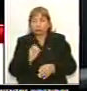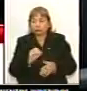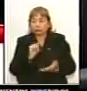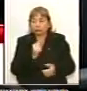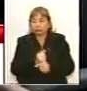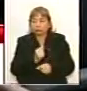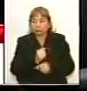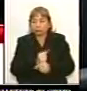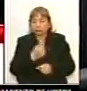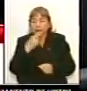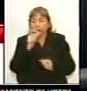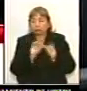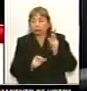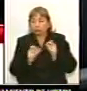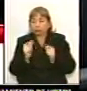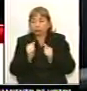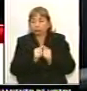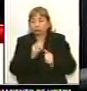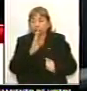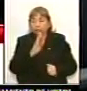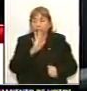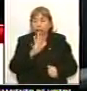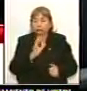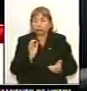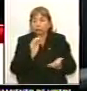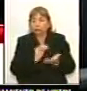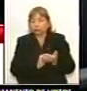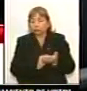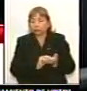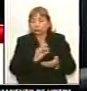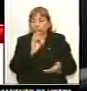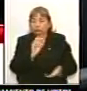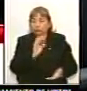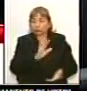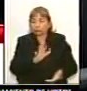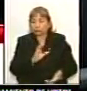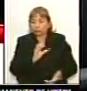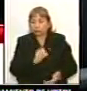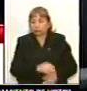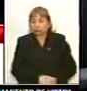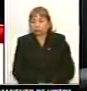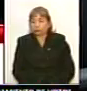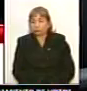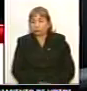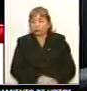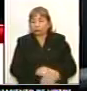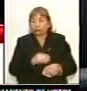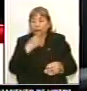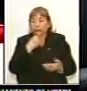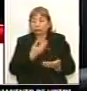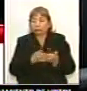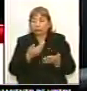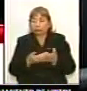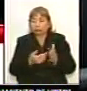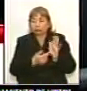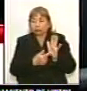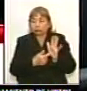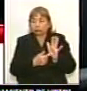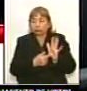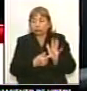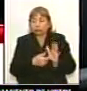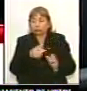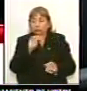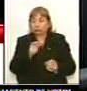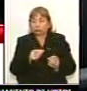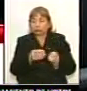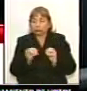desempleo en las personas de 45 años y más creció en 6,7%. Entonces está comprobado que las personas en promedio